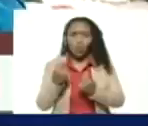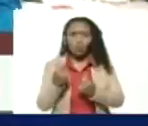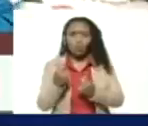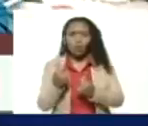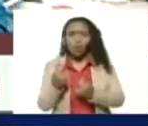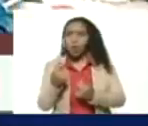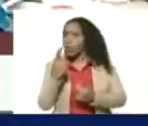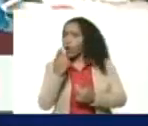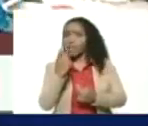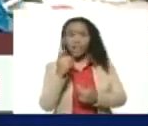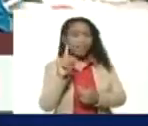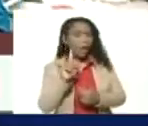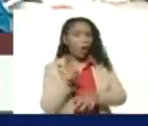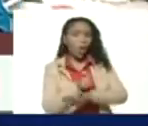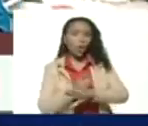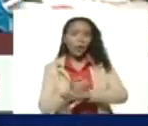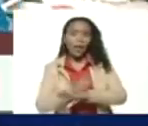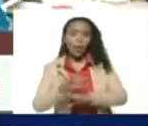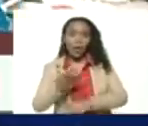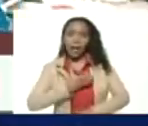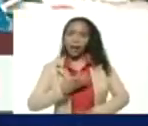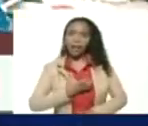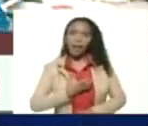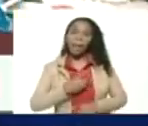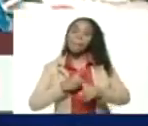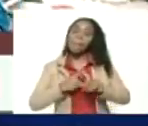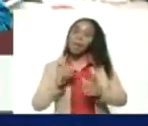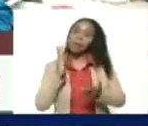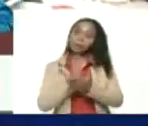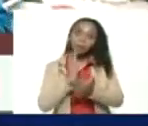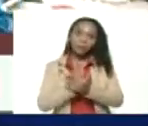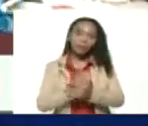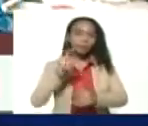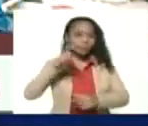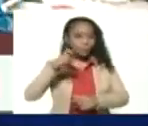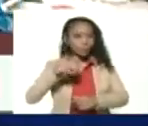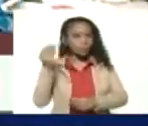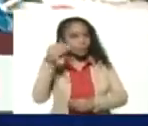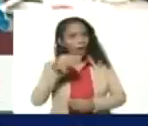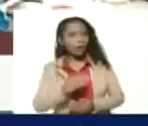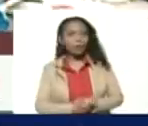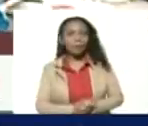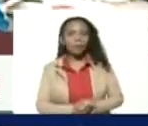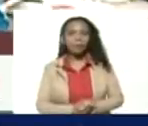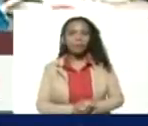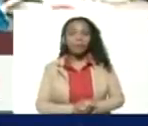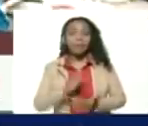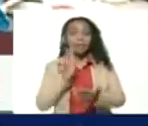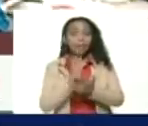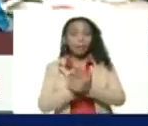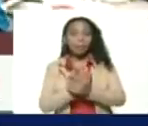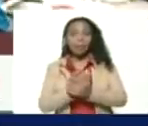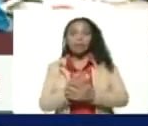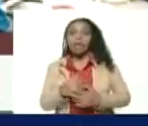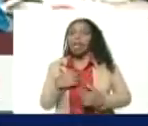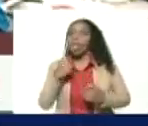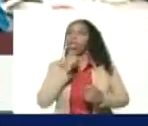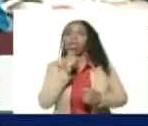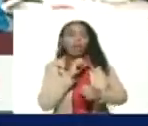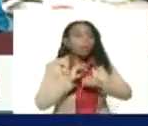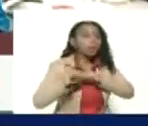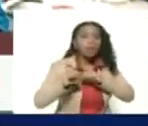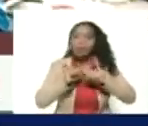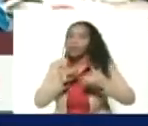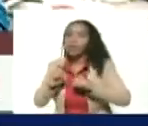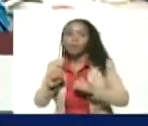ha faltado a gobernadores y alcaldes. Pero siempre necesitan más. Siempre están pariendo. La Cava viene